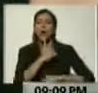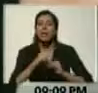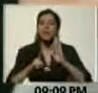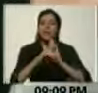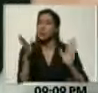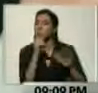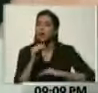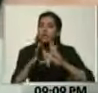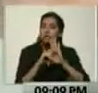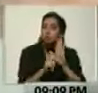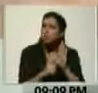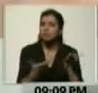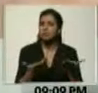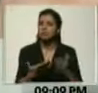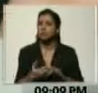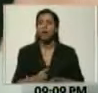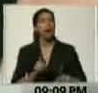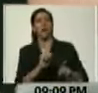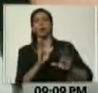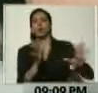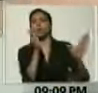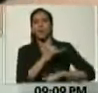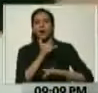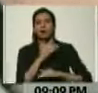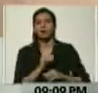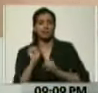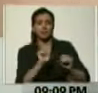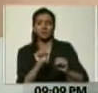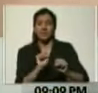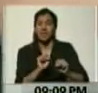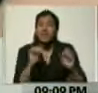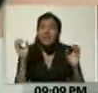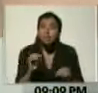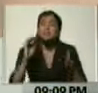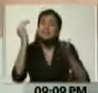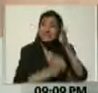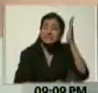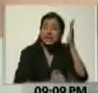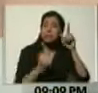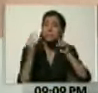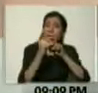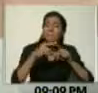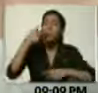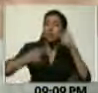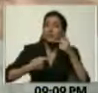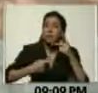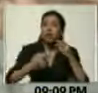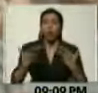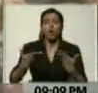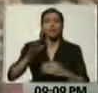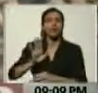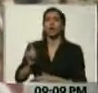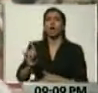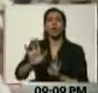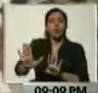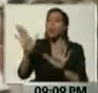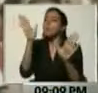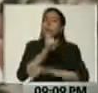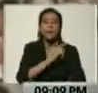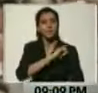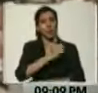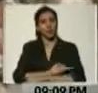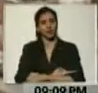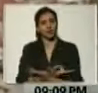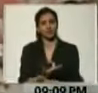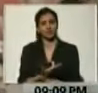leyes, negar las instituciones del Estado, eso es política. Negar el más grande de los poderes que hay en este mundo